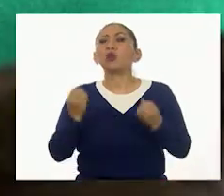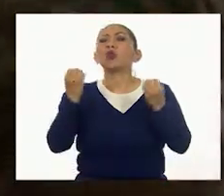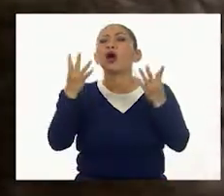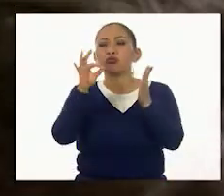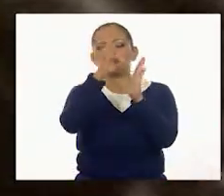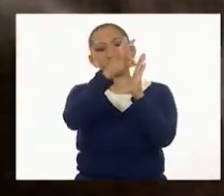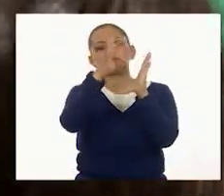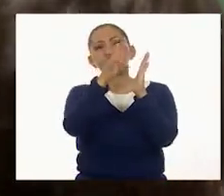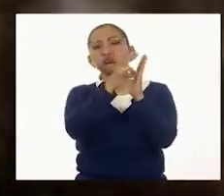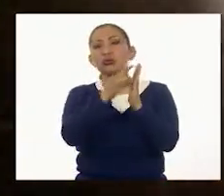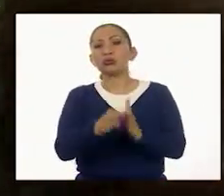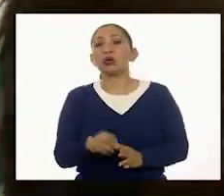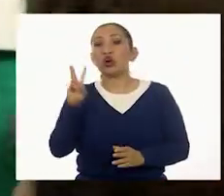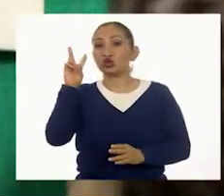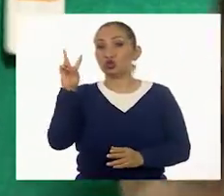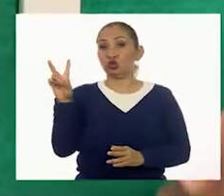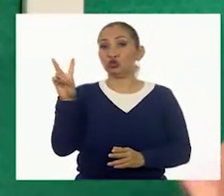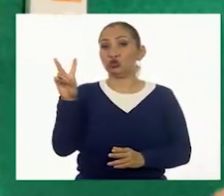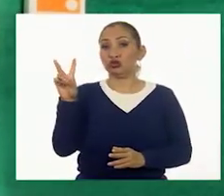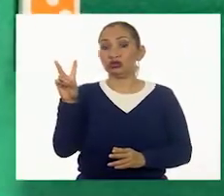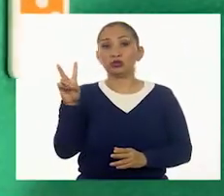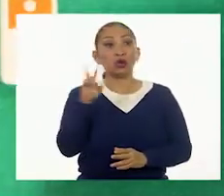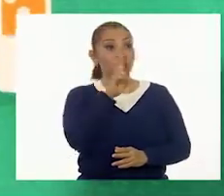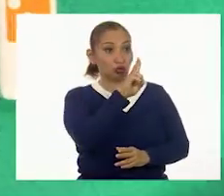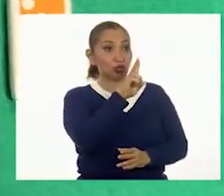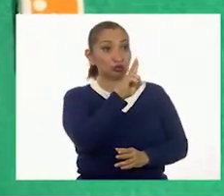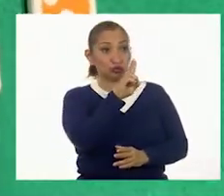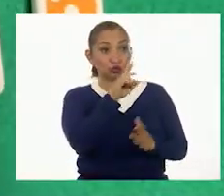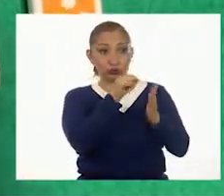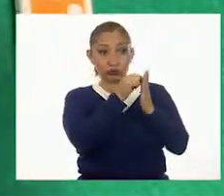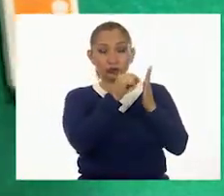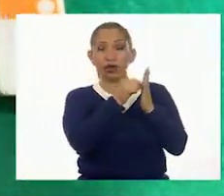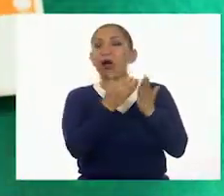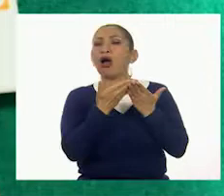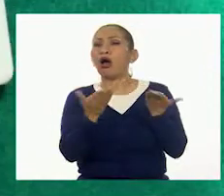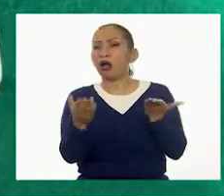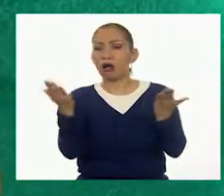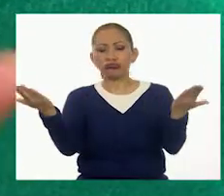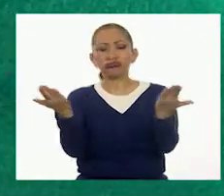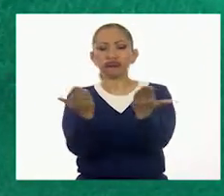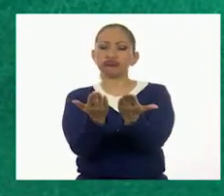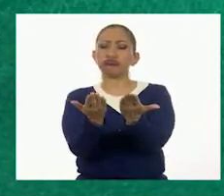¿Cuántos puntitos son? El dos. Son dos puntitos. Ahora,